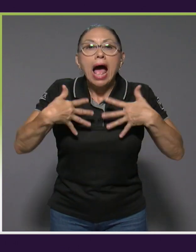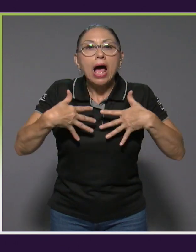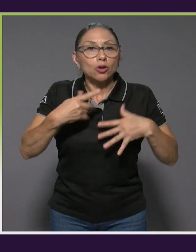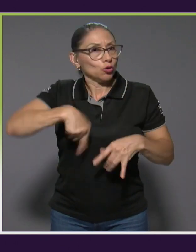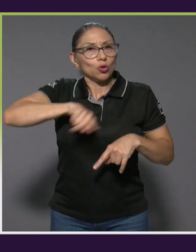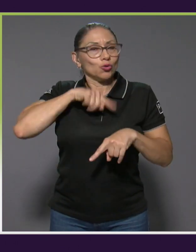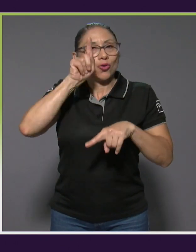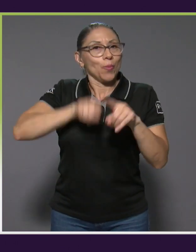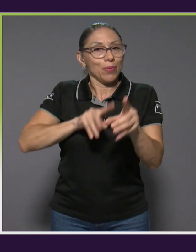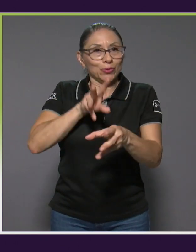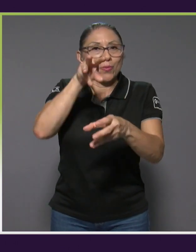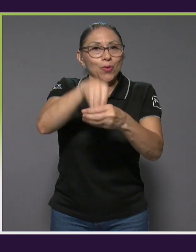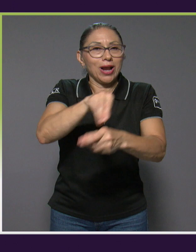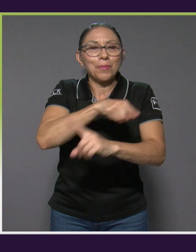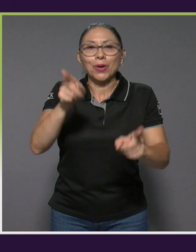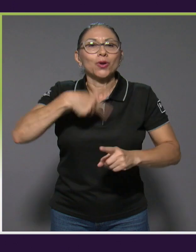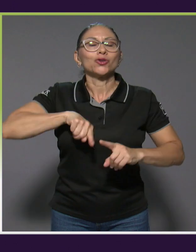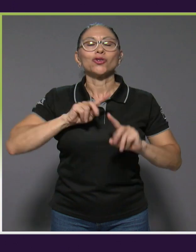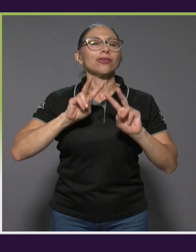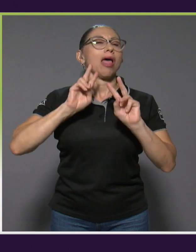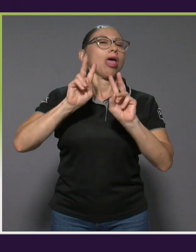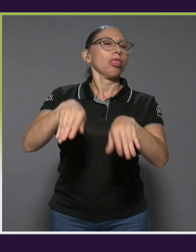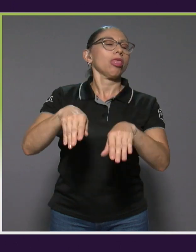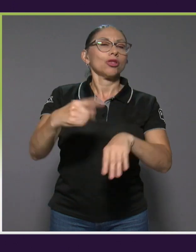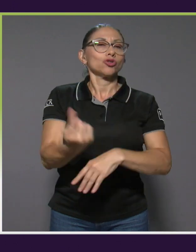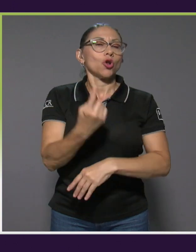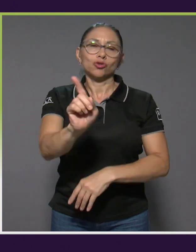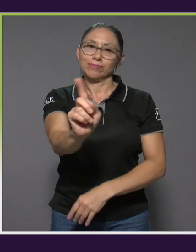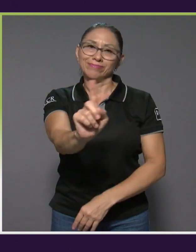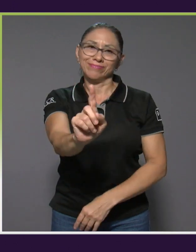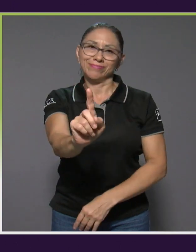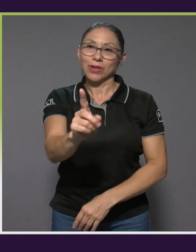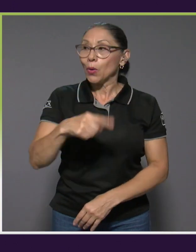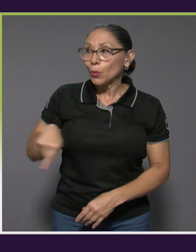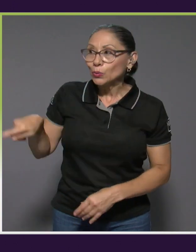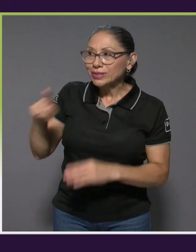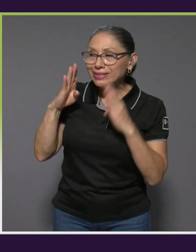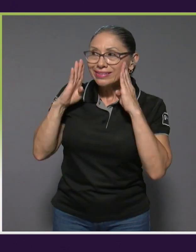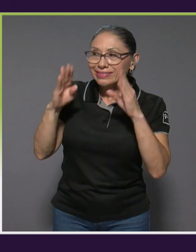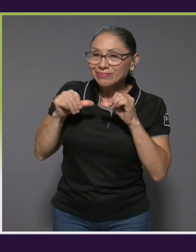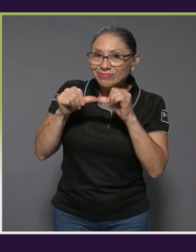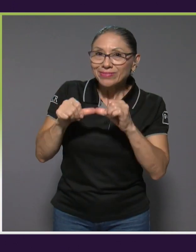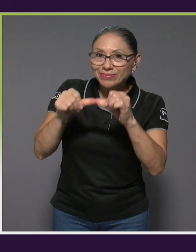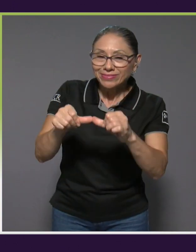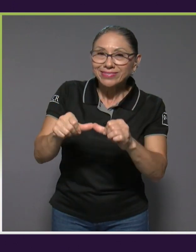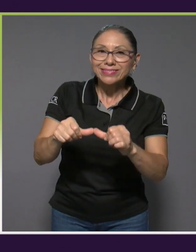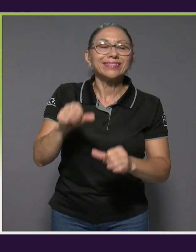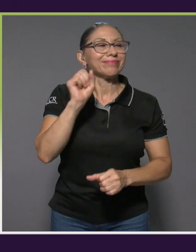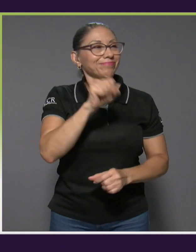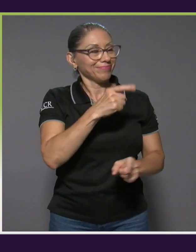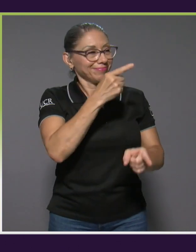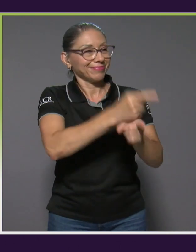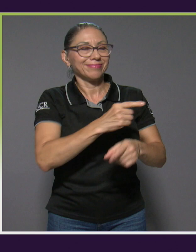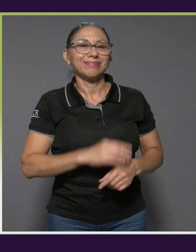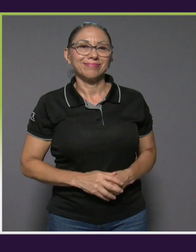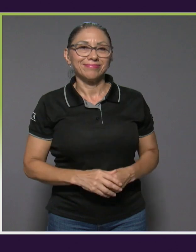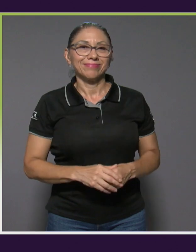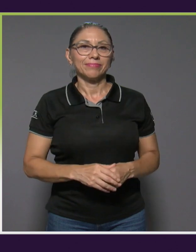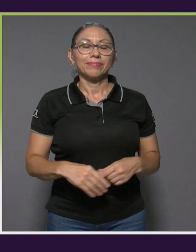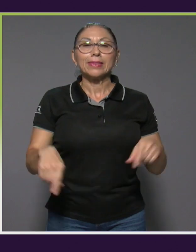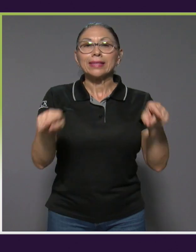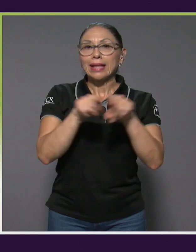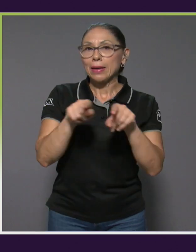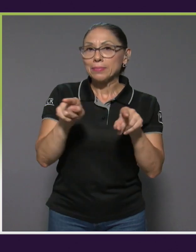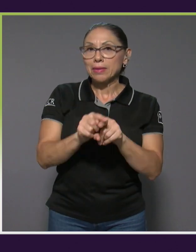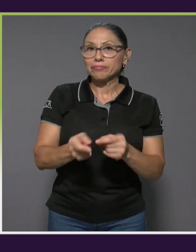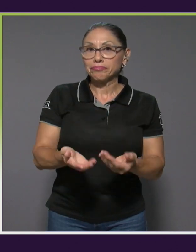involucrarnos, no los dejamos solos. Ustedes están al pendiente de que siga avanzando, ¿verdad?, la situación. Y también, don Gerardo, para la